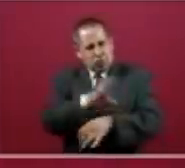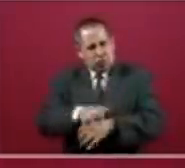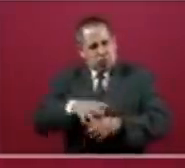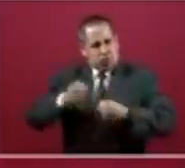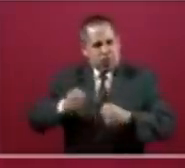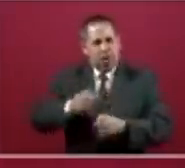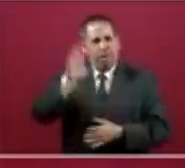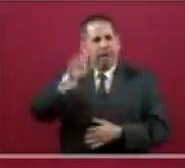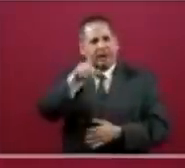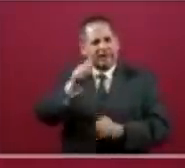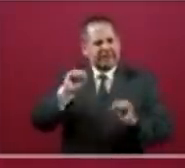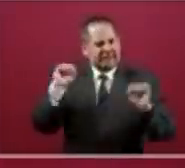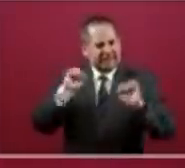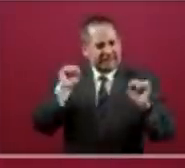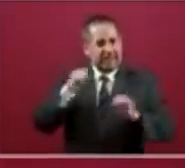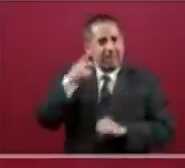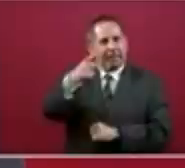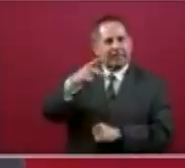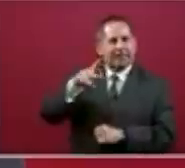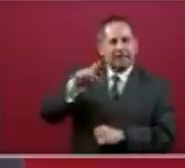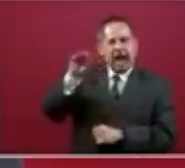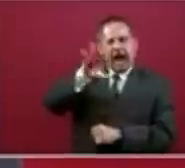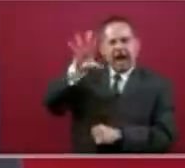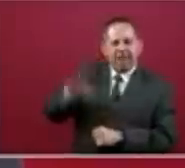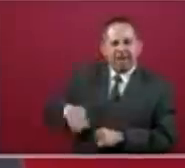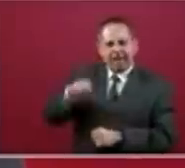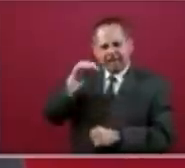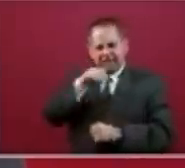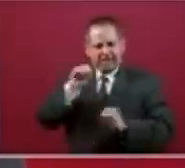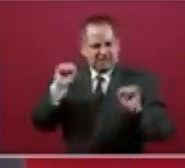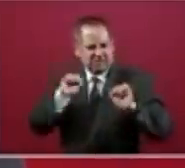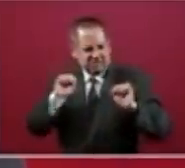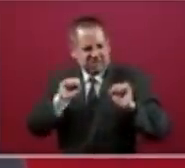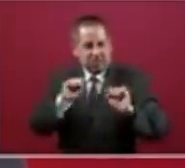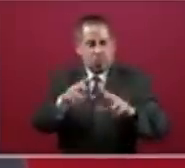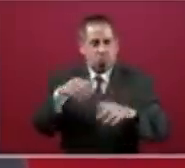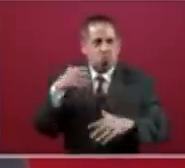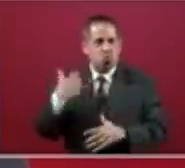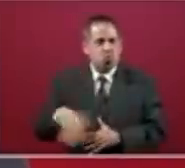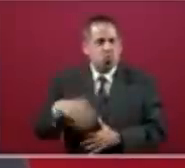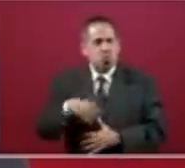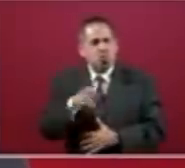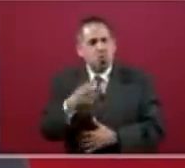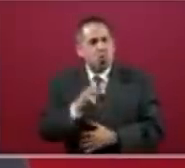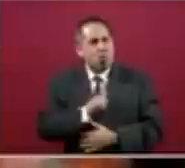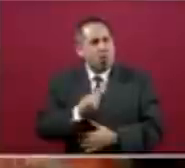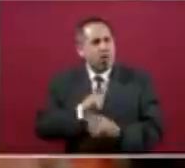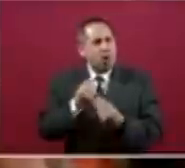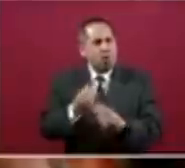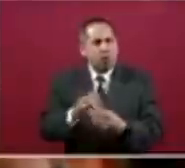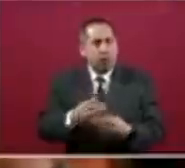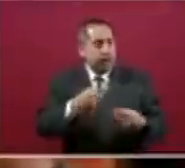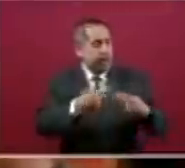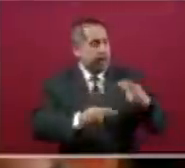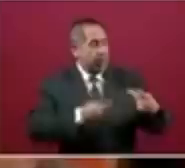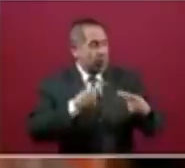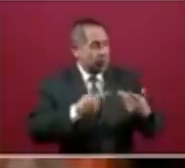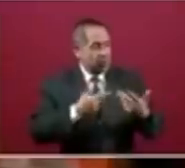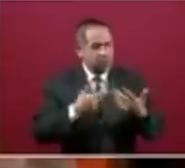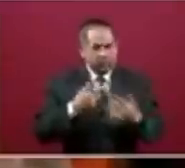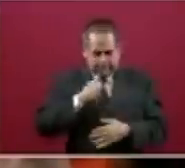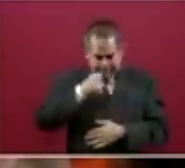corredor keniano, o sea, realmente lo hemos visto ni siquiera con un resfriado. Y muchas personas nos preguntan y nosotros mismos